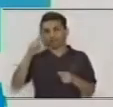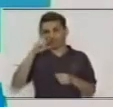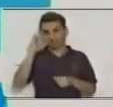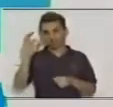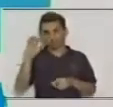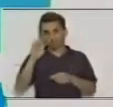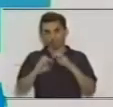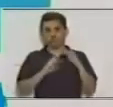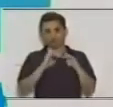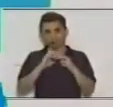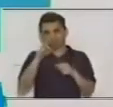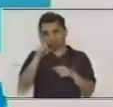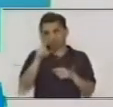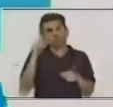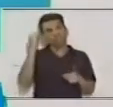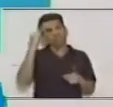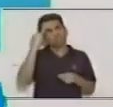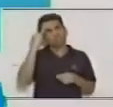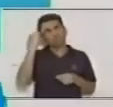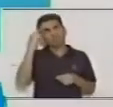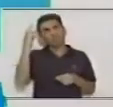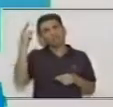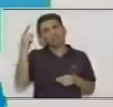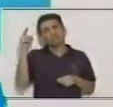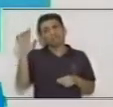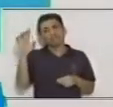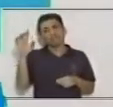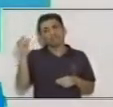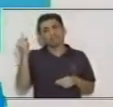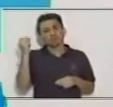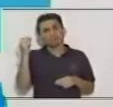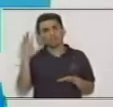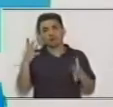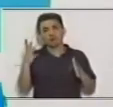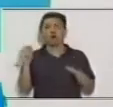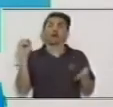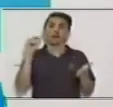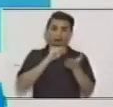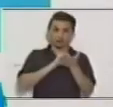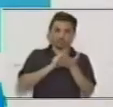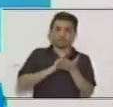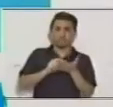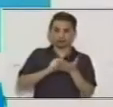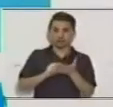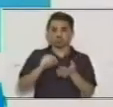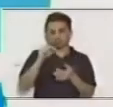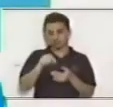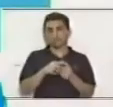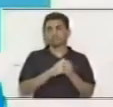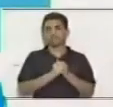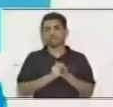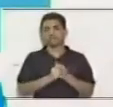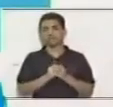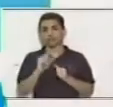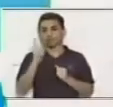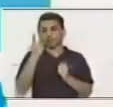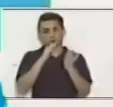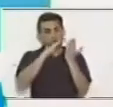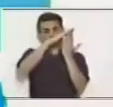Coloquen pues con sus propias palabras. Esa es la primera parte de nuestro trifoliar.